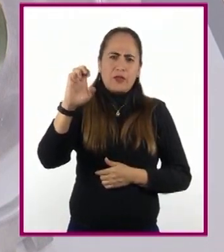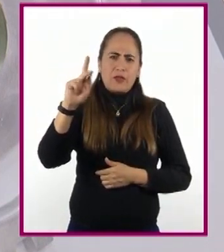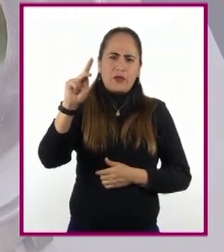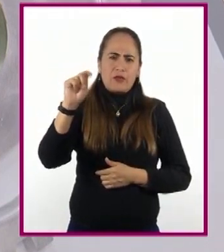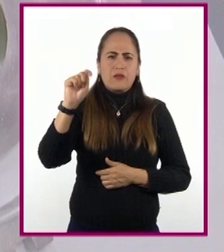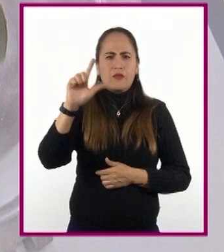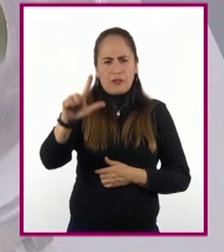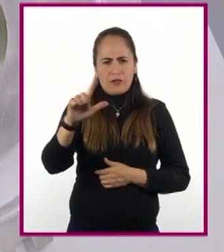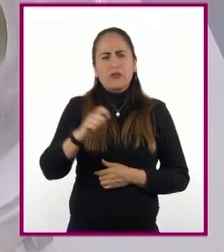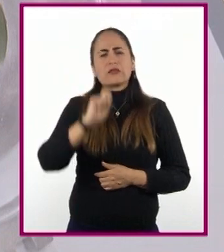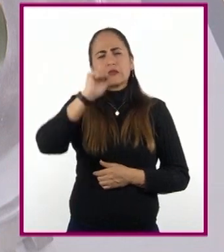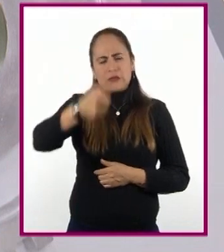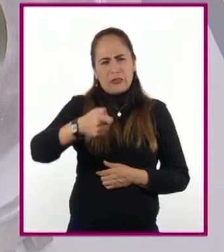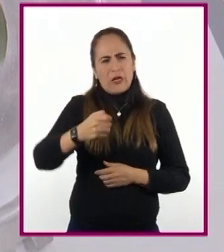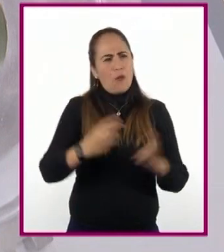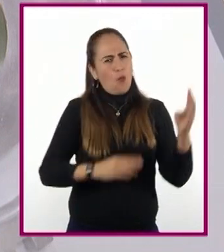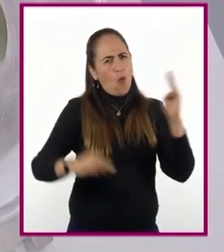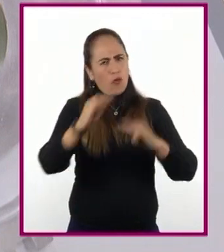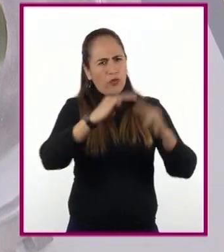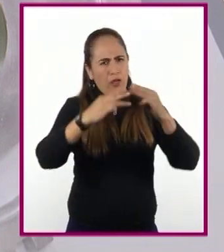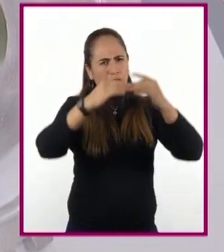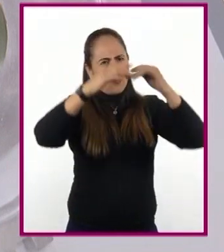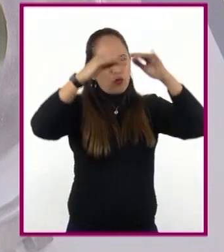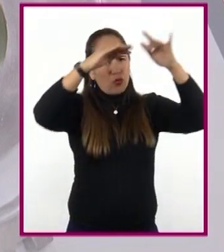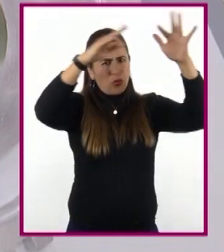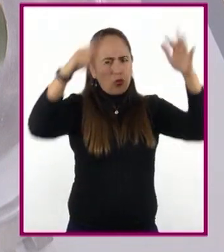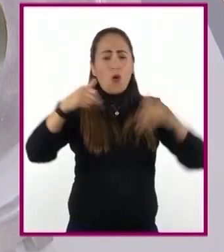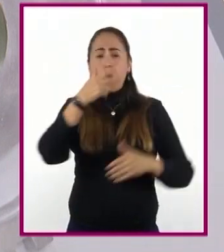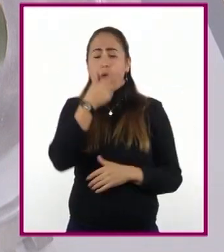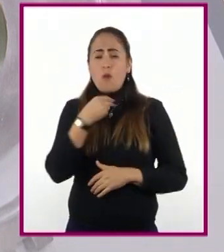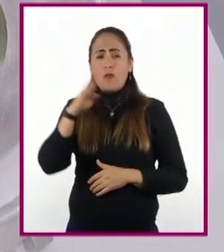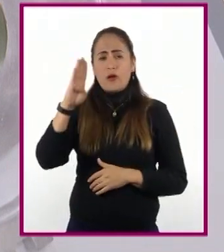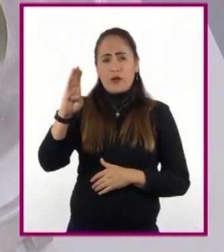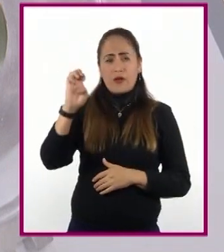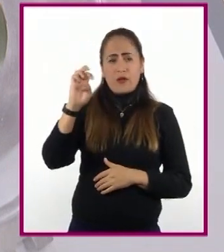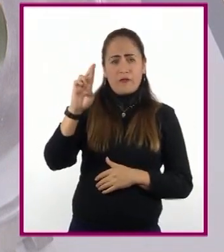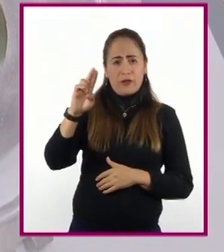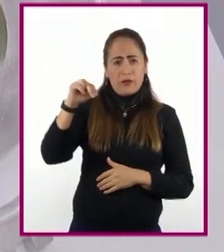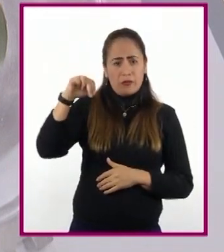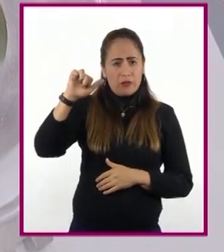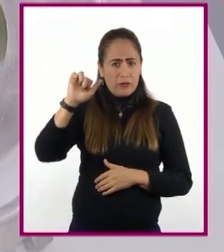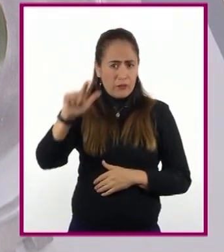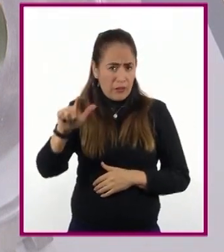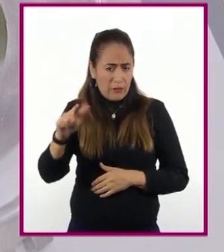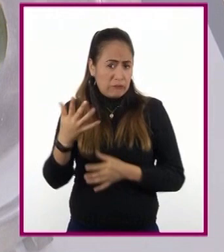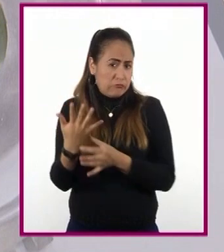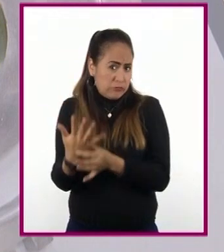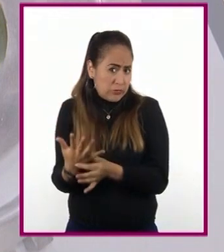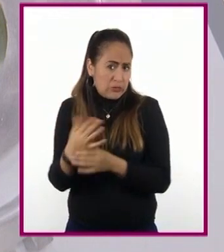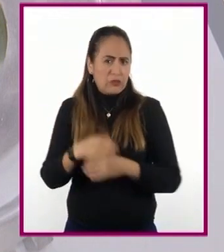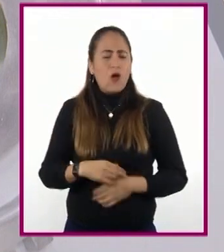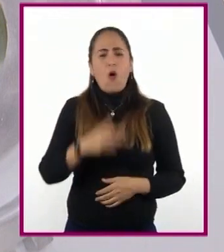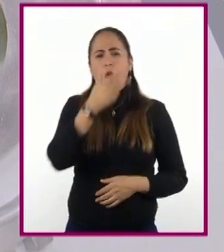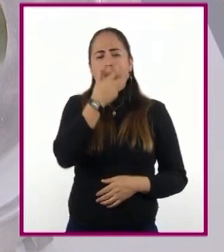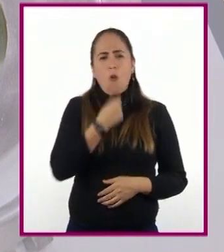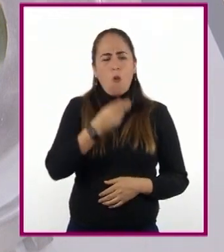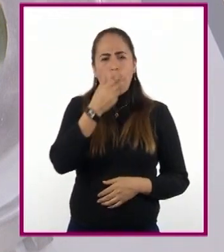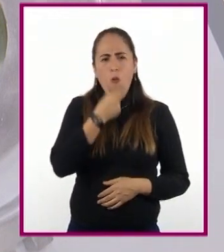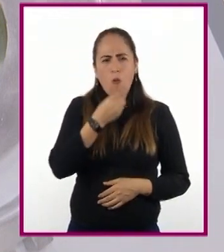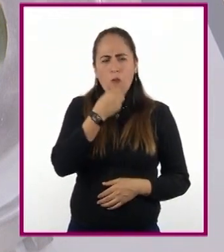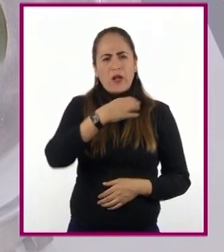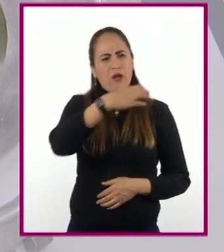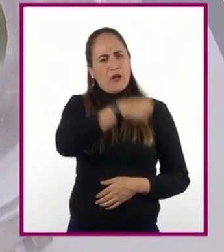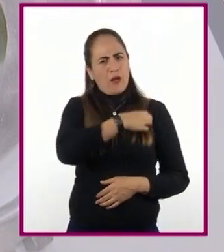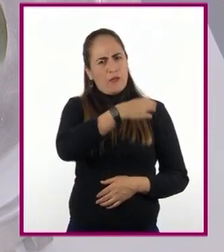humeante. Bernal, entonces soldado del ejército español, cuenta que un capitán de los